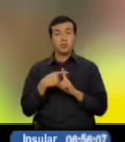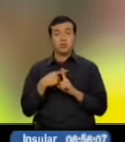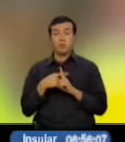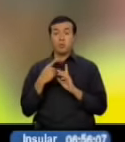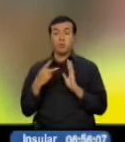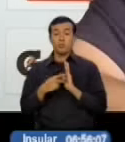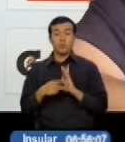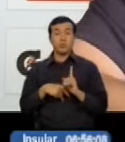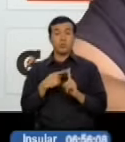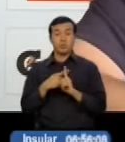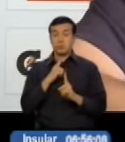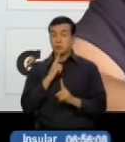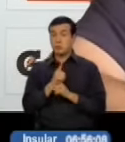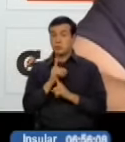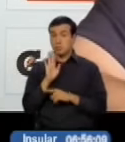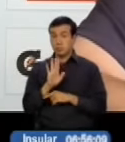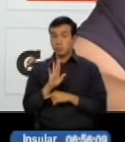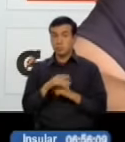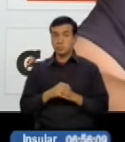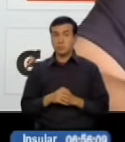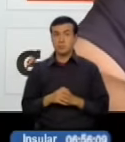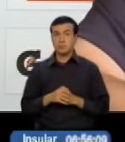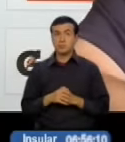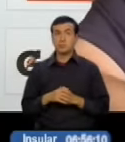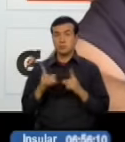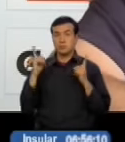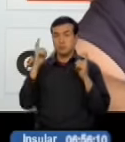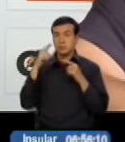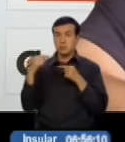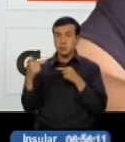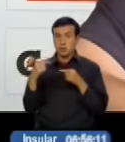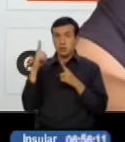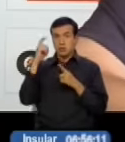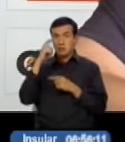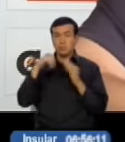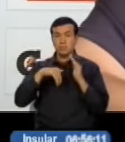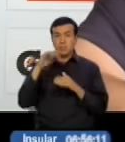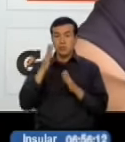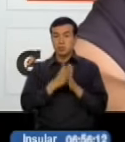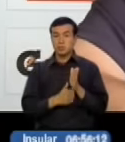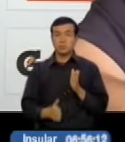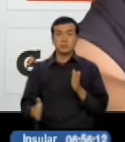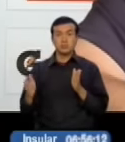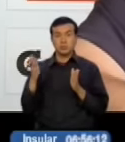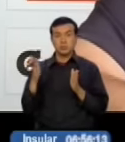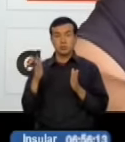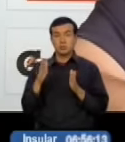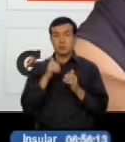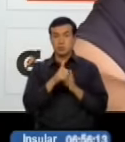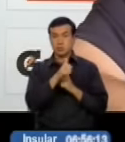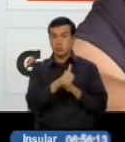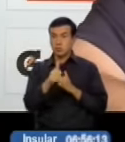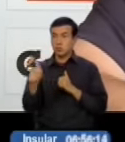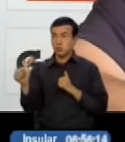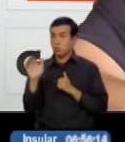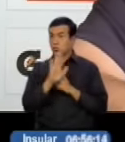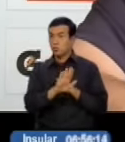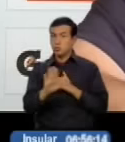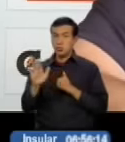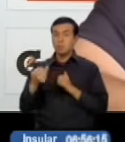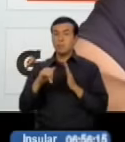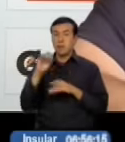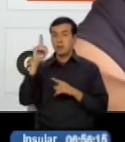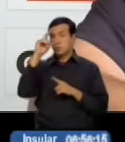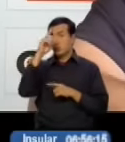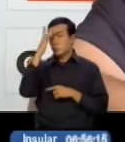resultados, evidentemente, y es un rival difícil, más en esta parte del año donde cada uno de los rivales se torna más